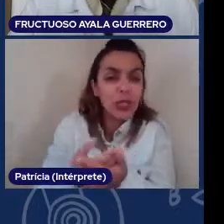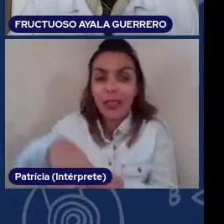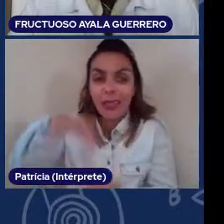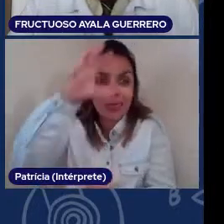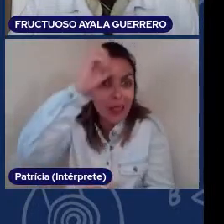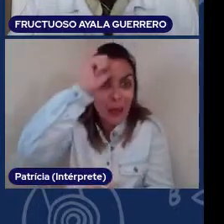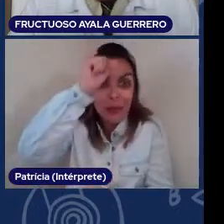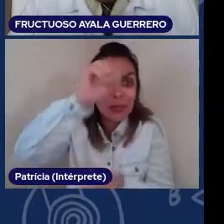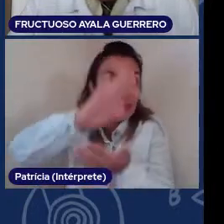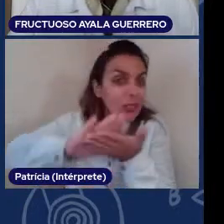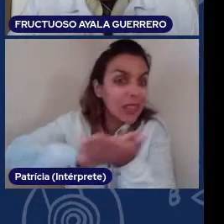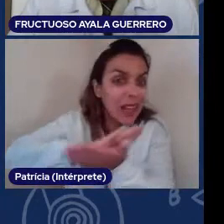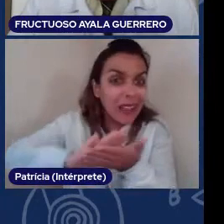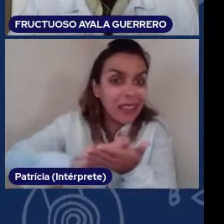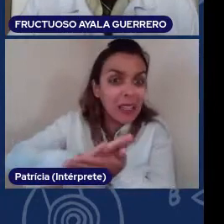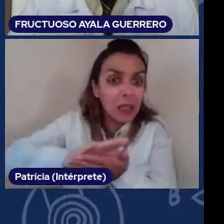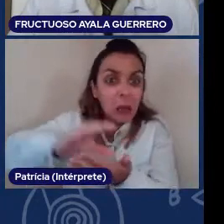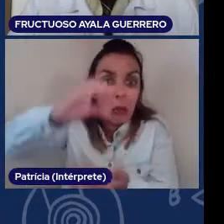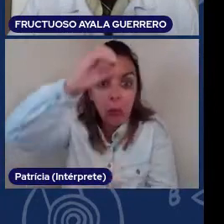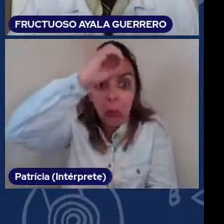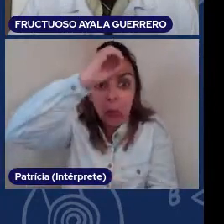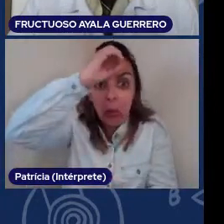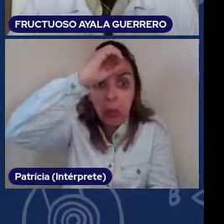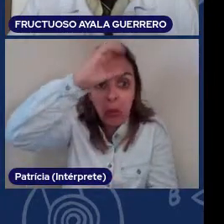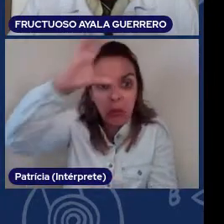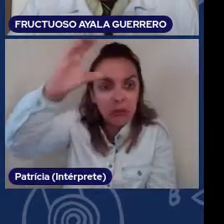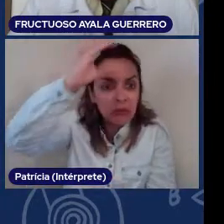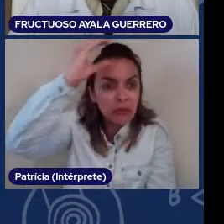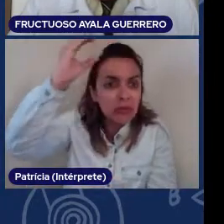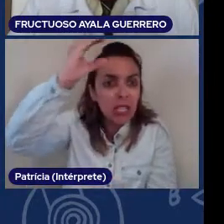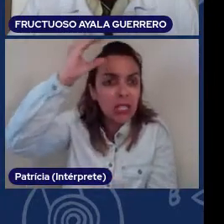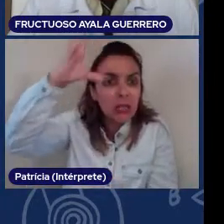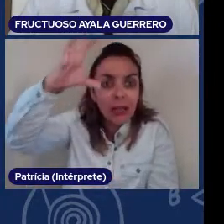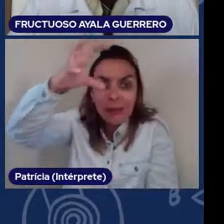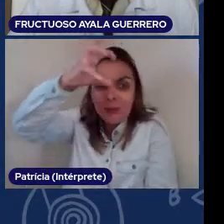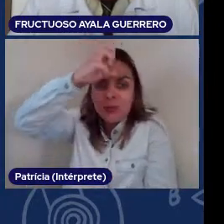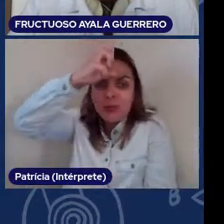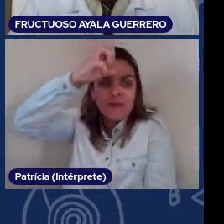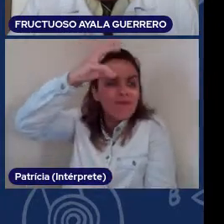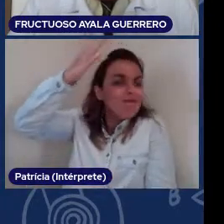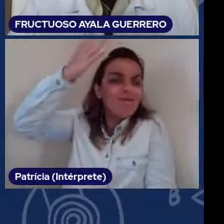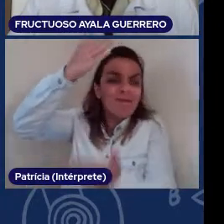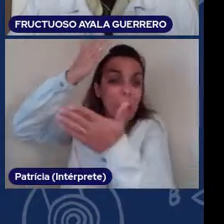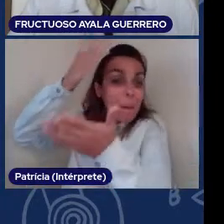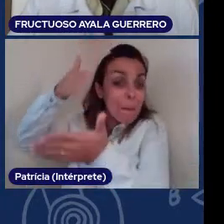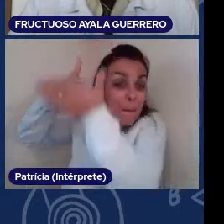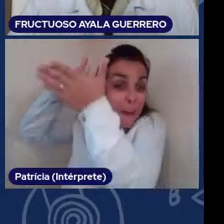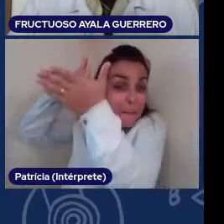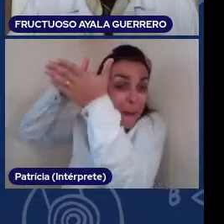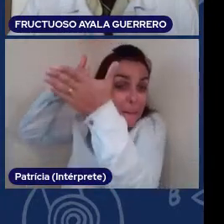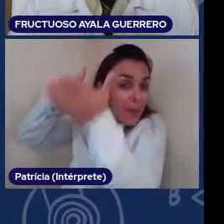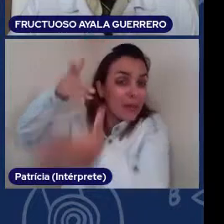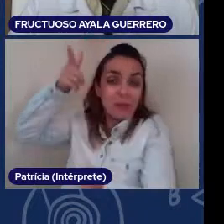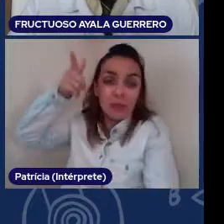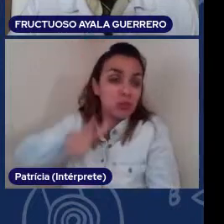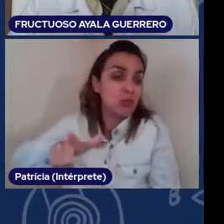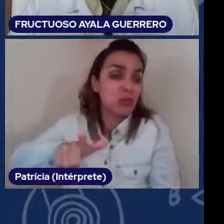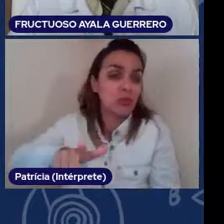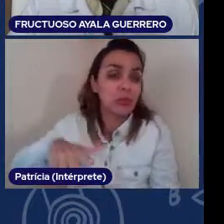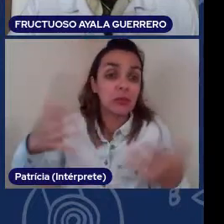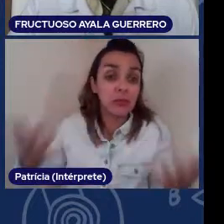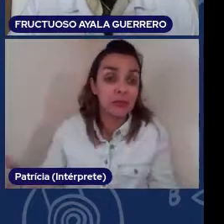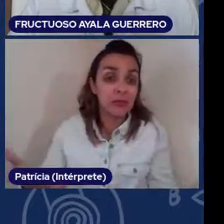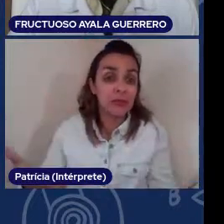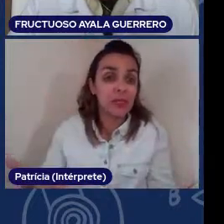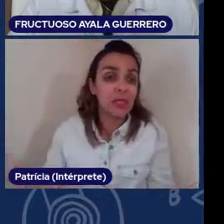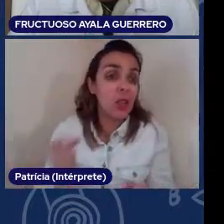Su cerebro no les permite asimilar la información. Entonces, dense cuenta cuál es el